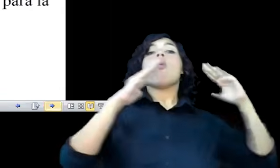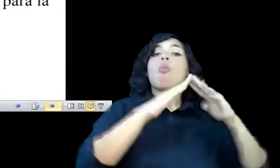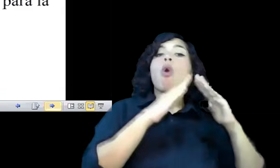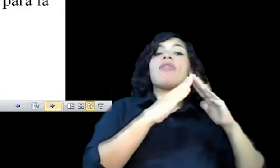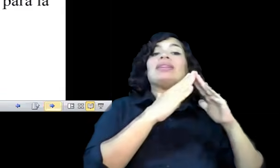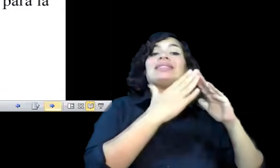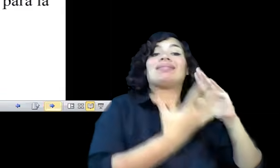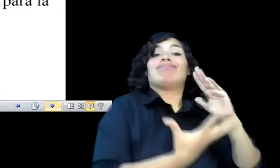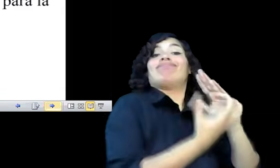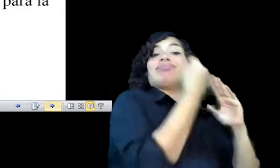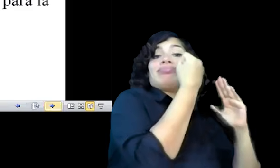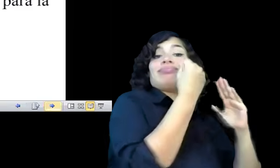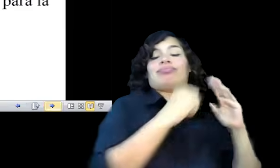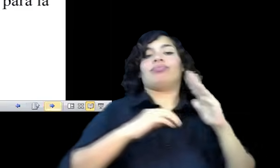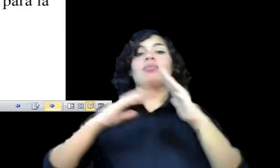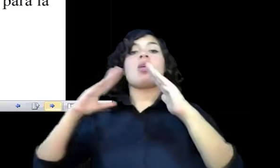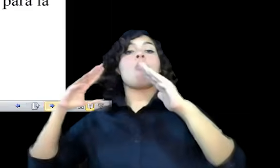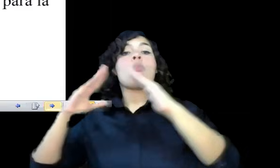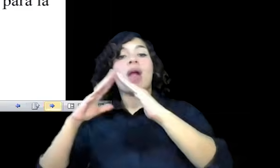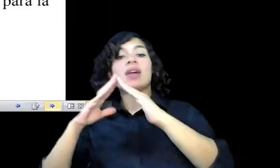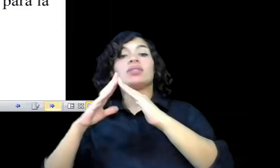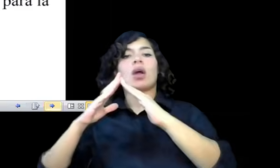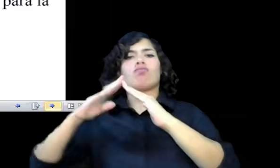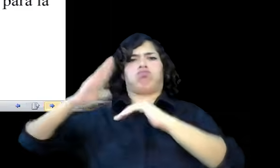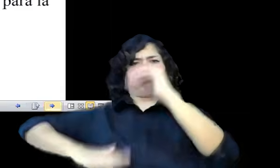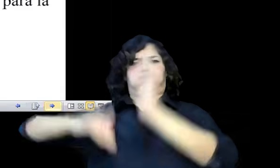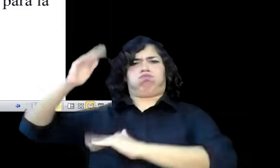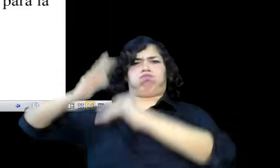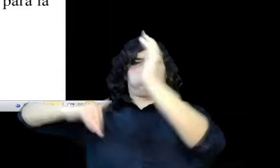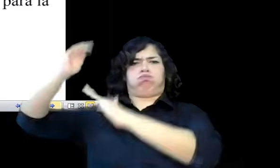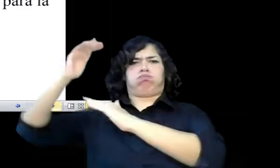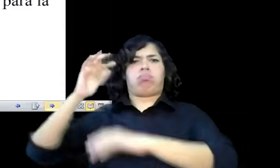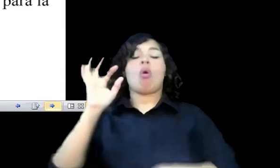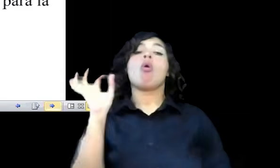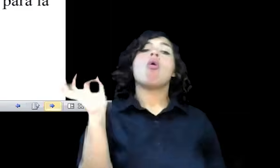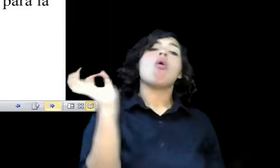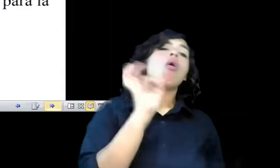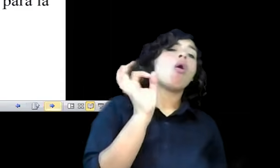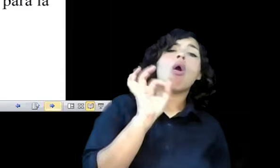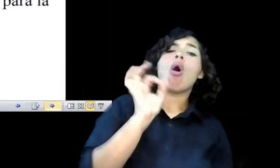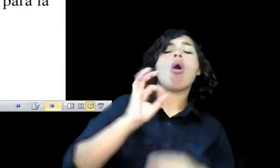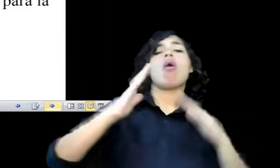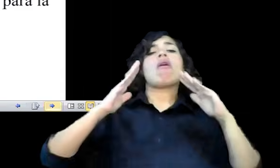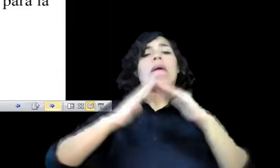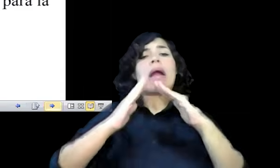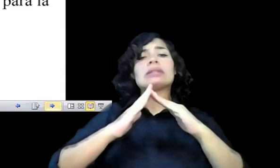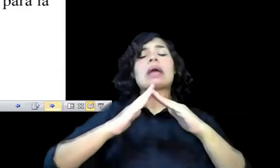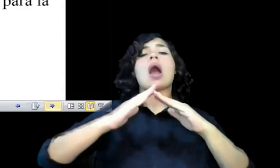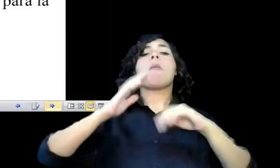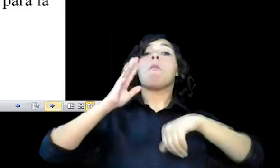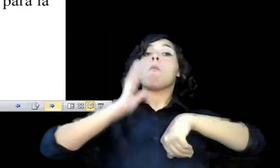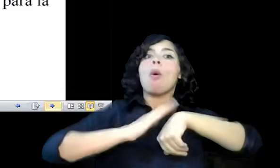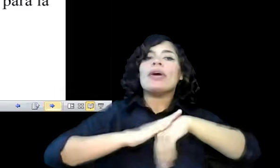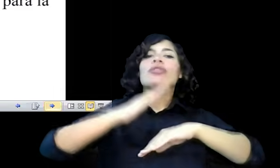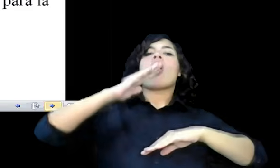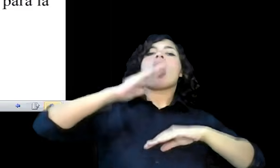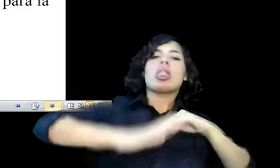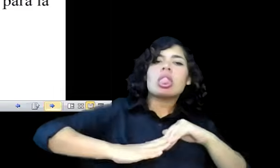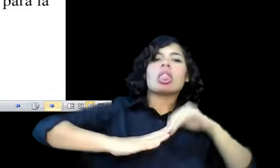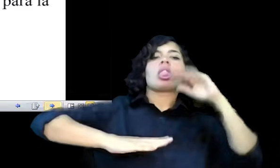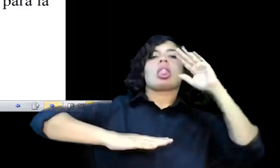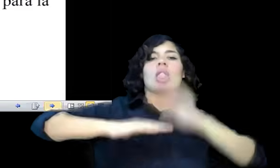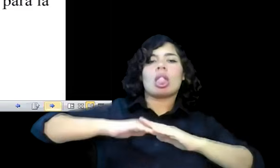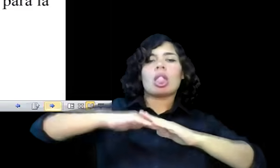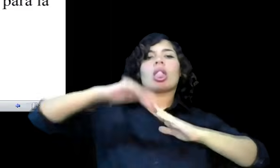inmuebles construidos, en obras en curso. A su vez, voy a tener que tener en cuenta dónde está situado